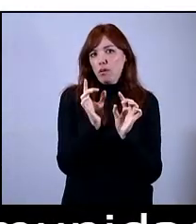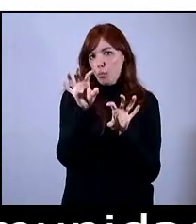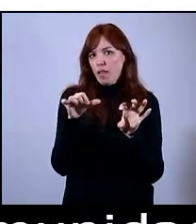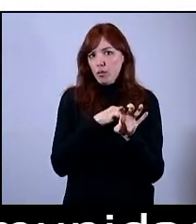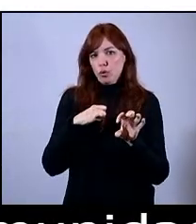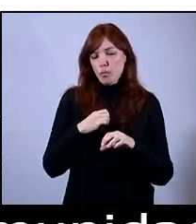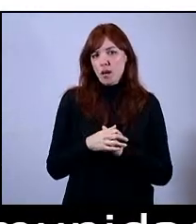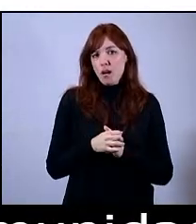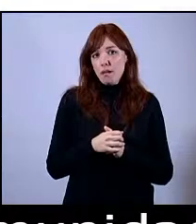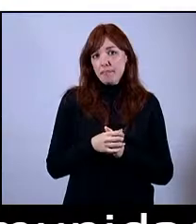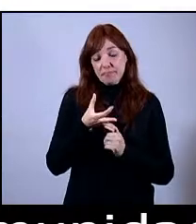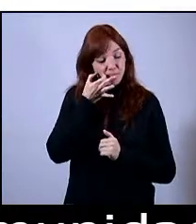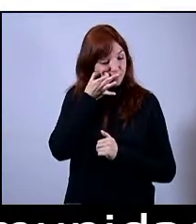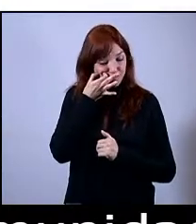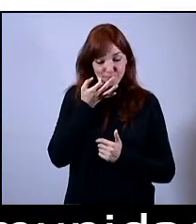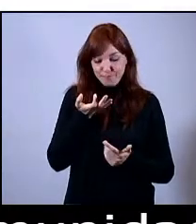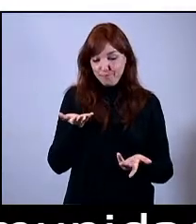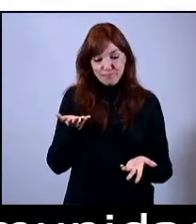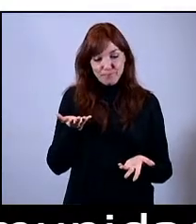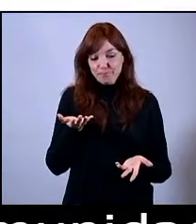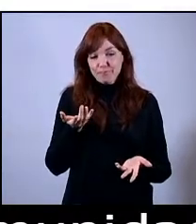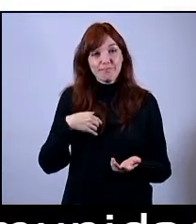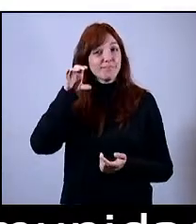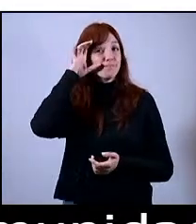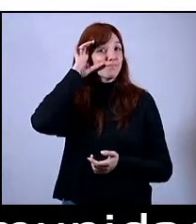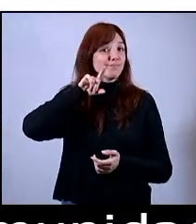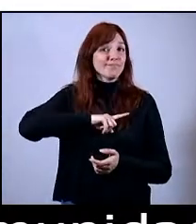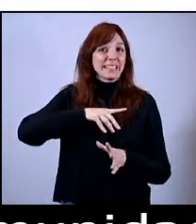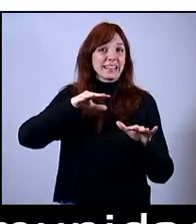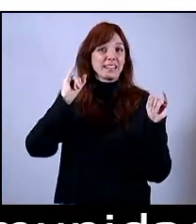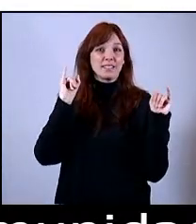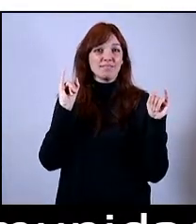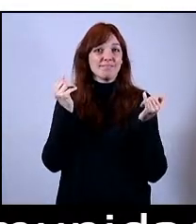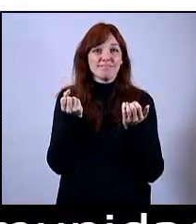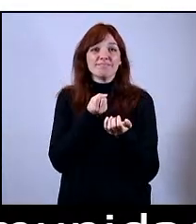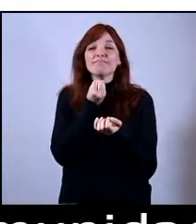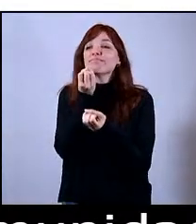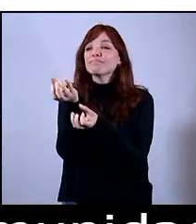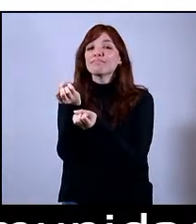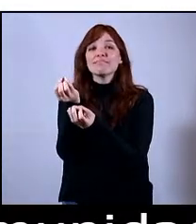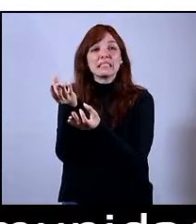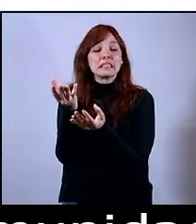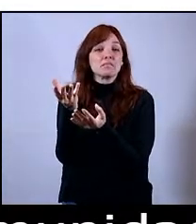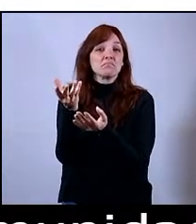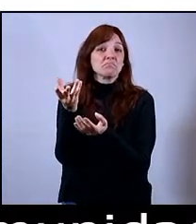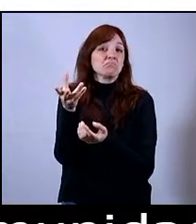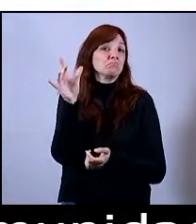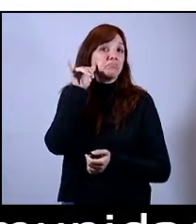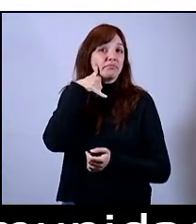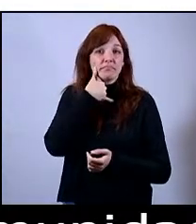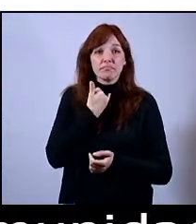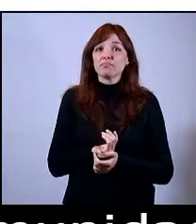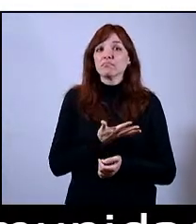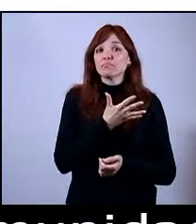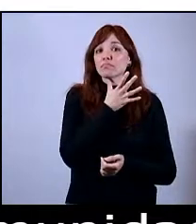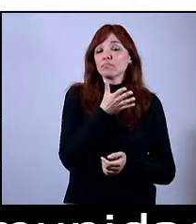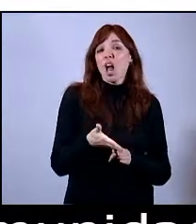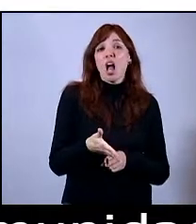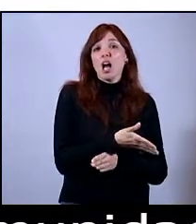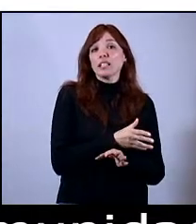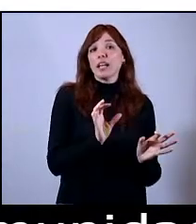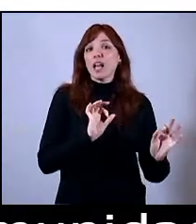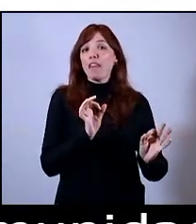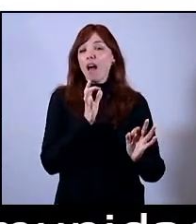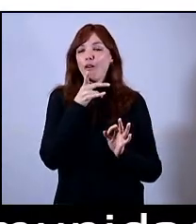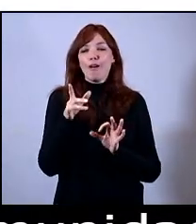Pues realmente no ha escuchado nuestras propuestas porque no lo ha hecho previamente y evidentemente ya